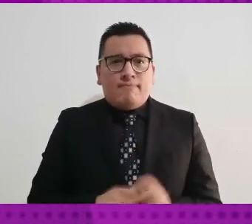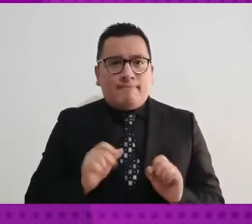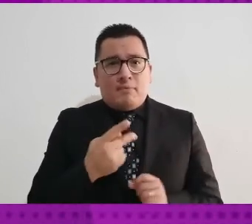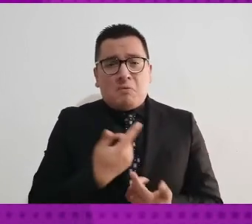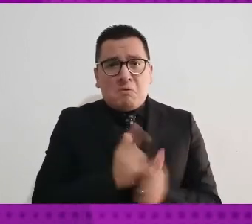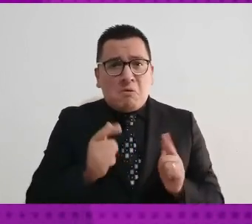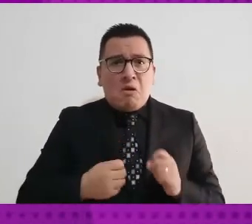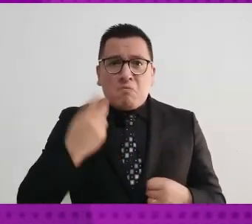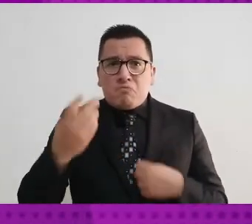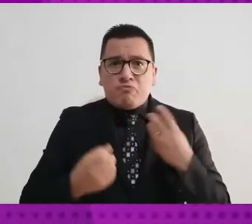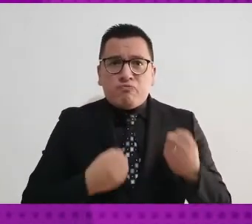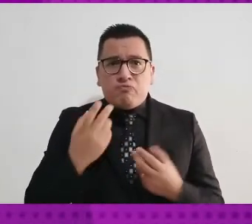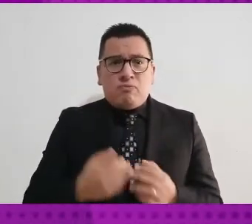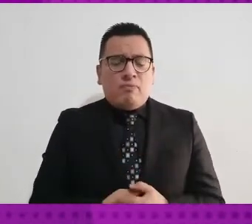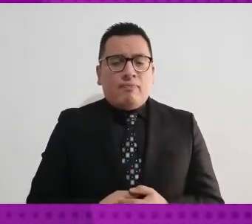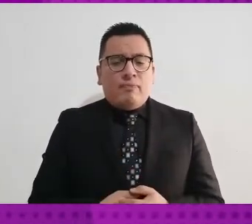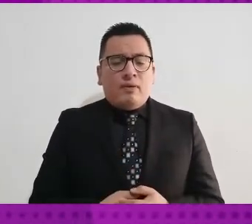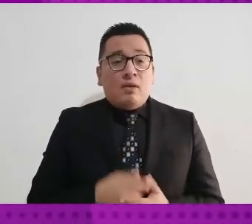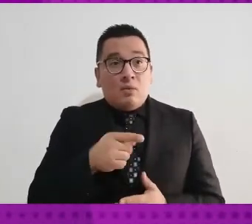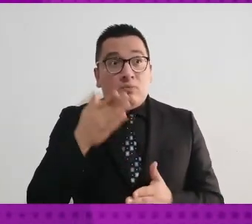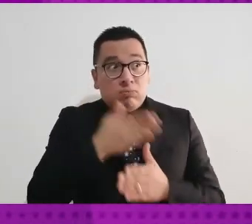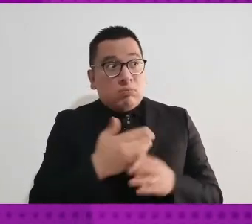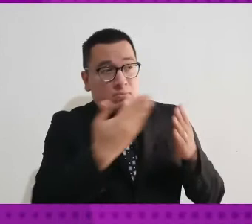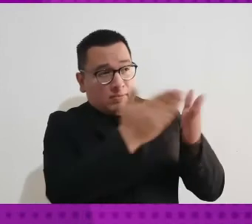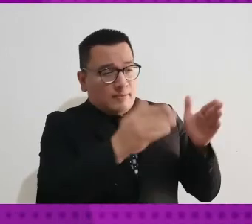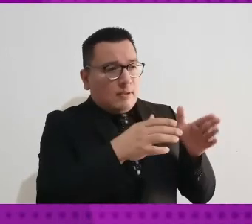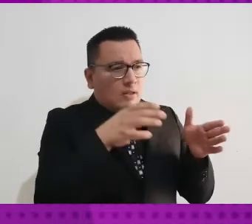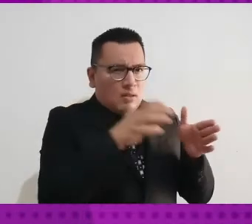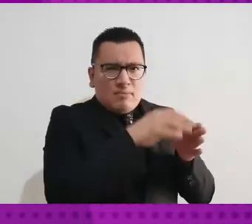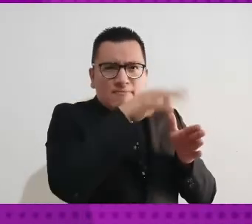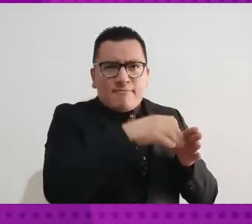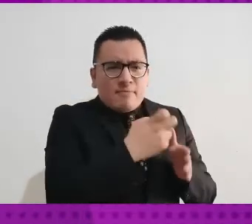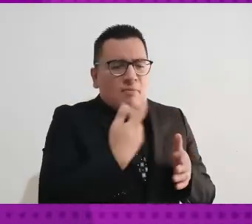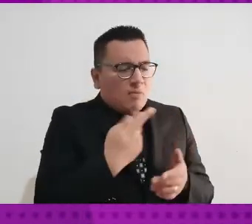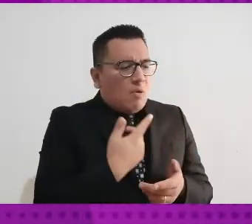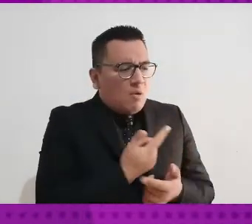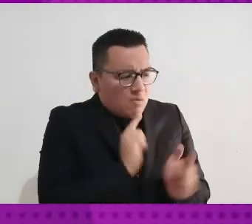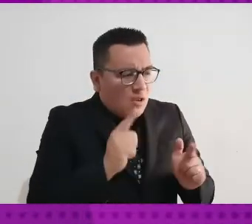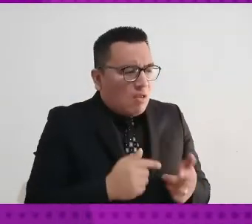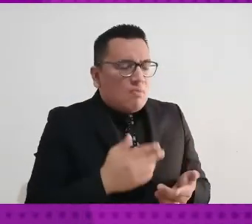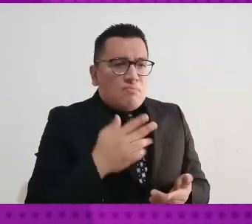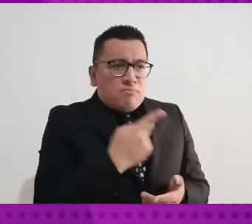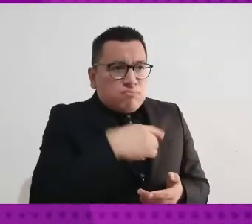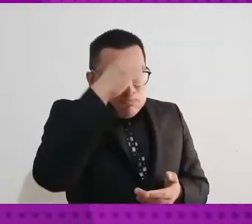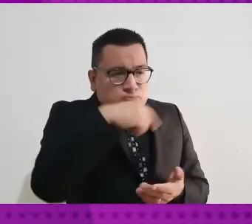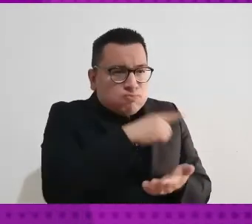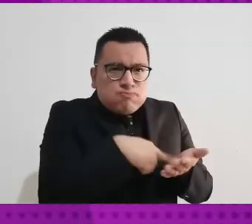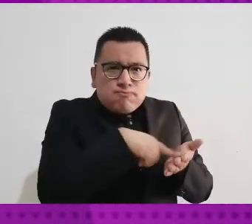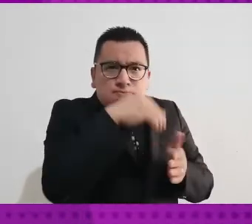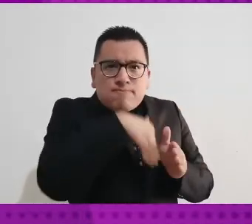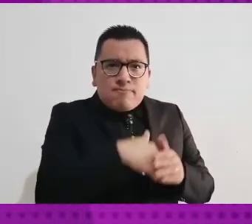también es libertad de expresión, Gaby, además. Cuando tú vas a la urna, también ejerces esa libertad de expresarte. Y entonces eso es